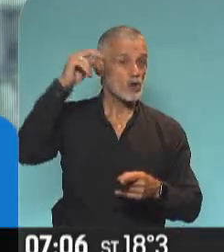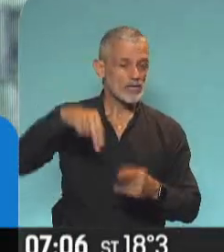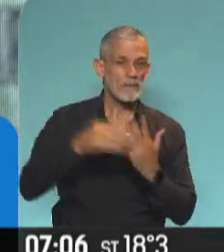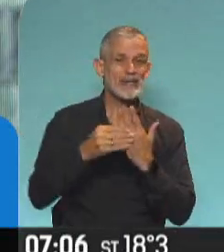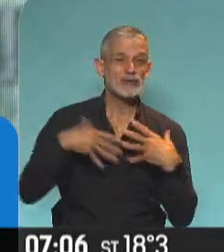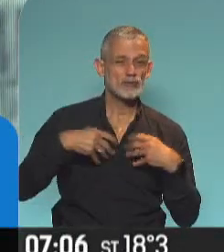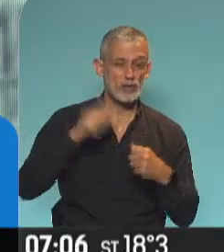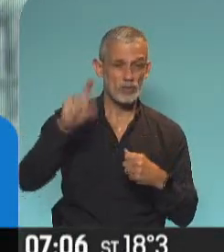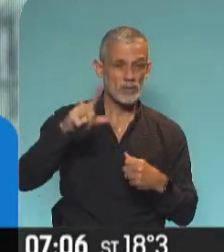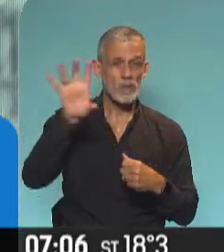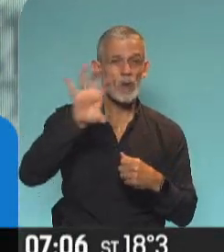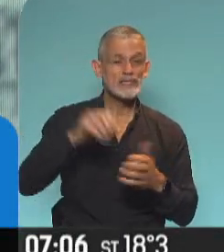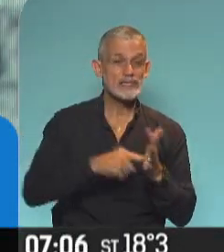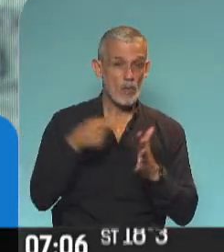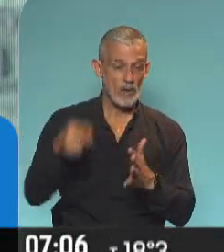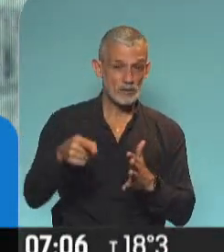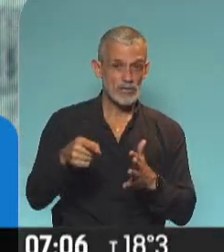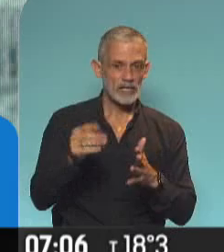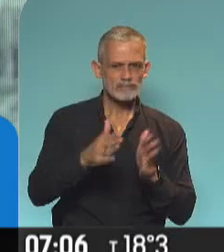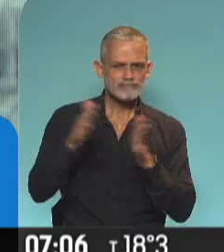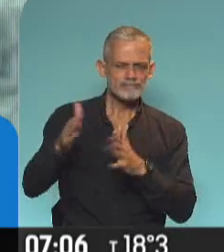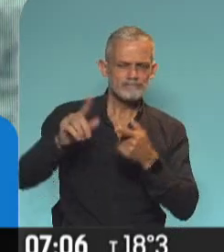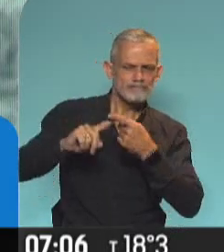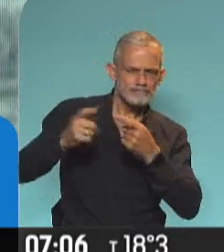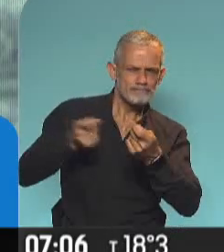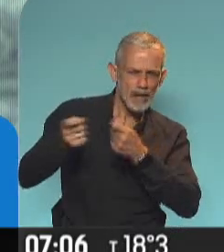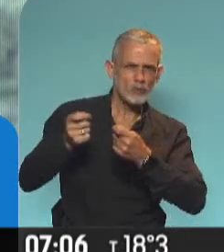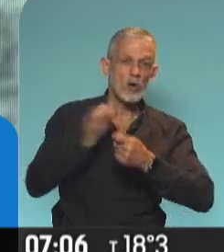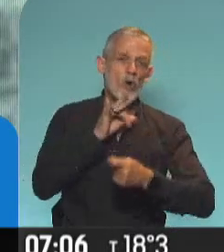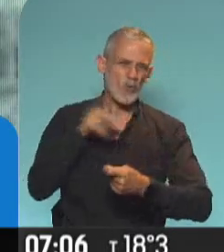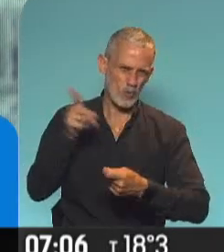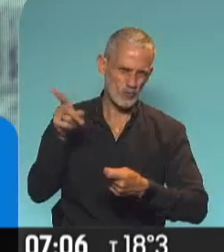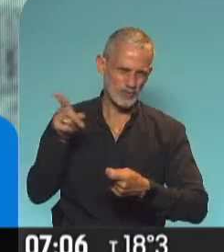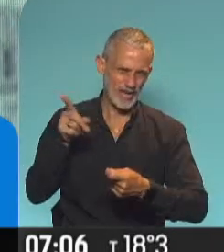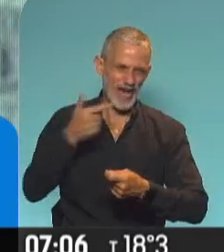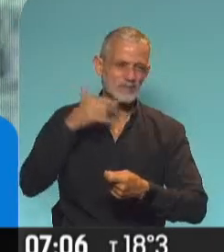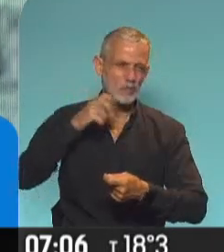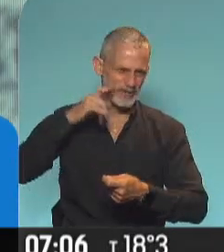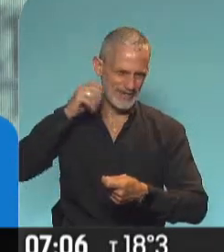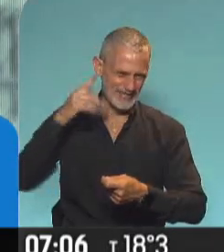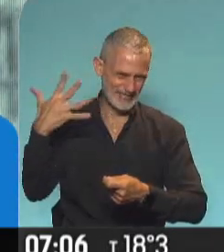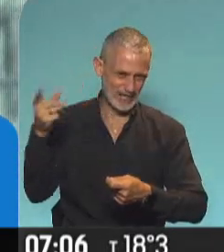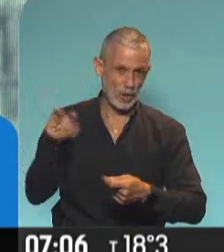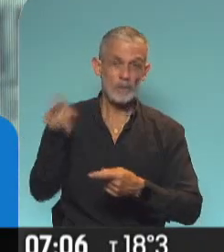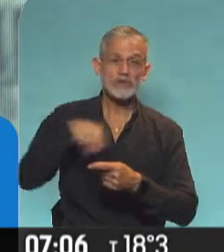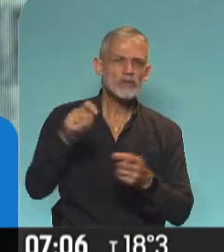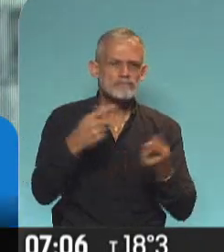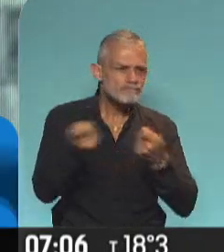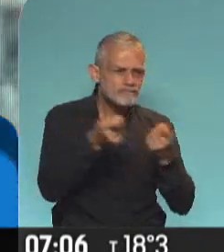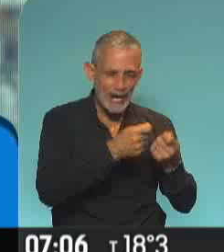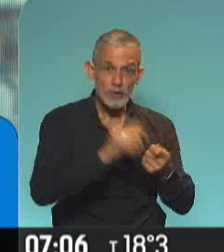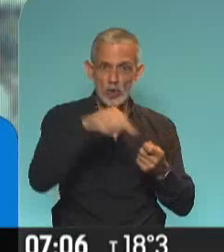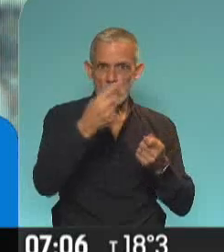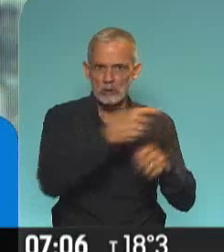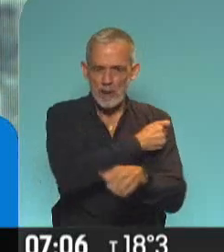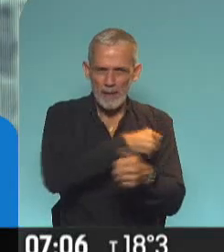de la provincia de Buenos Aires, que por un lado están las negociaciones con la vacuna rusa Sputnik 5, por otro lado las otras tantas alternativas